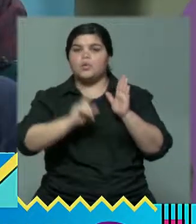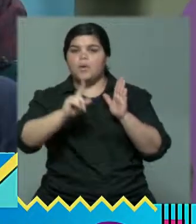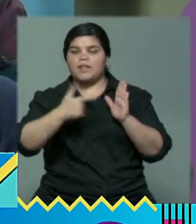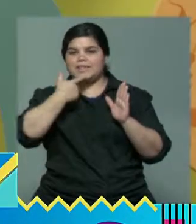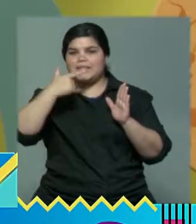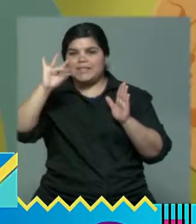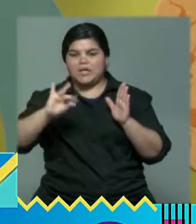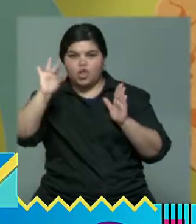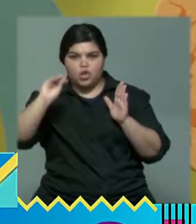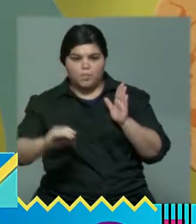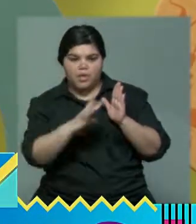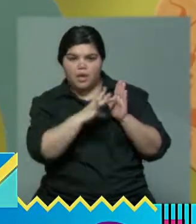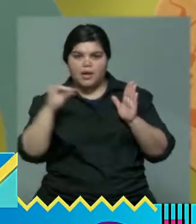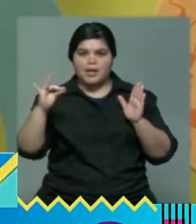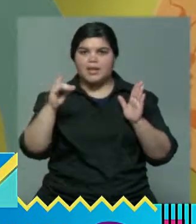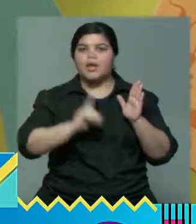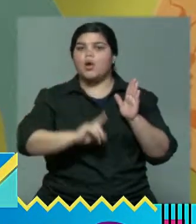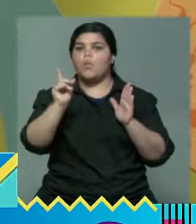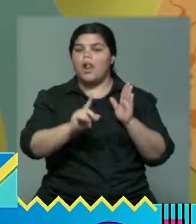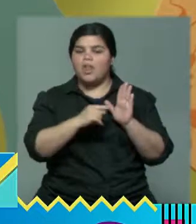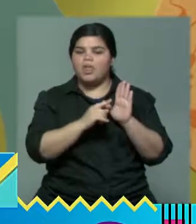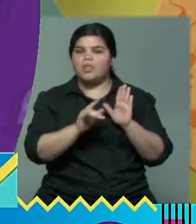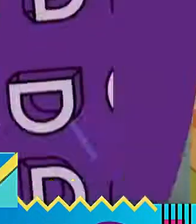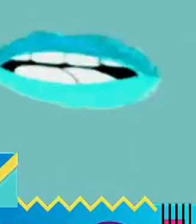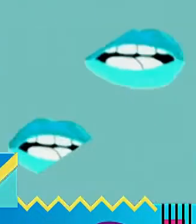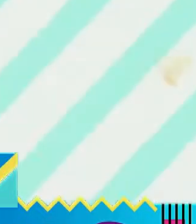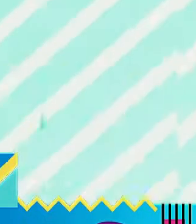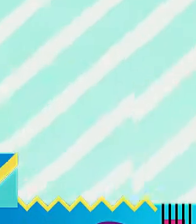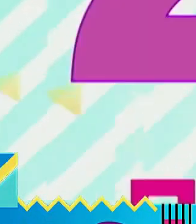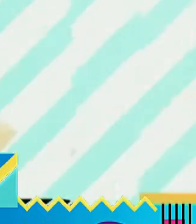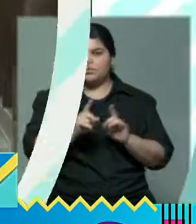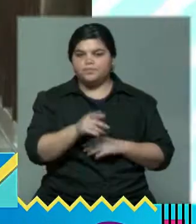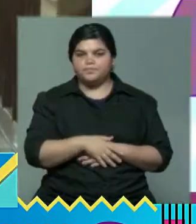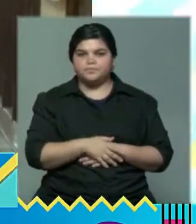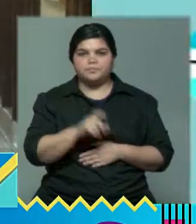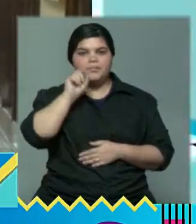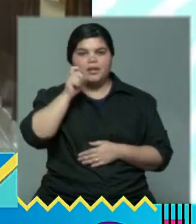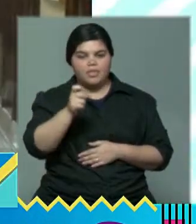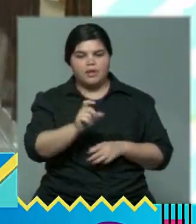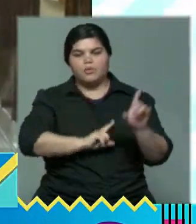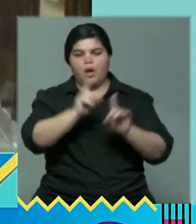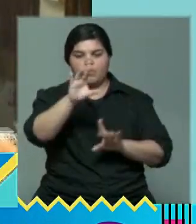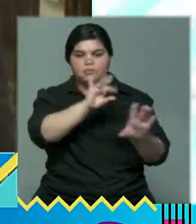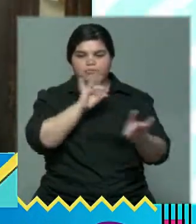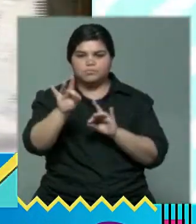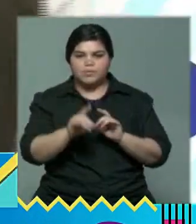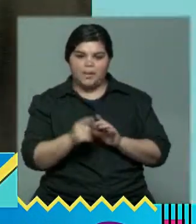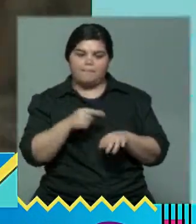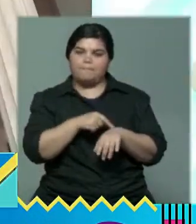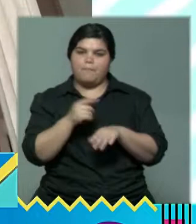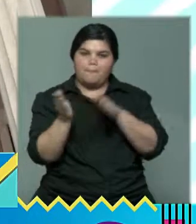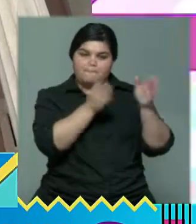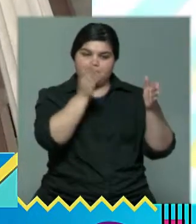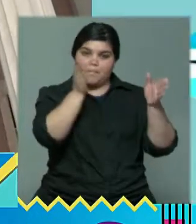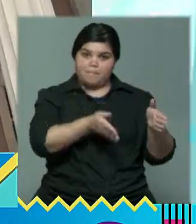legislador de cuáles son aquellos delitos que el Código Penal tiene una primer parte más metodológica,